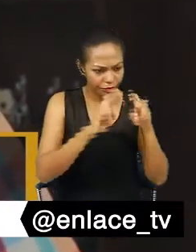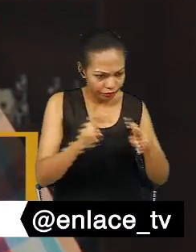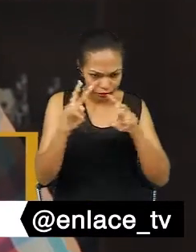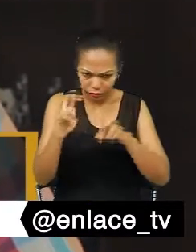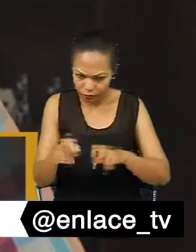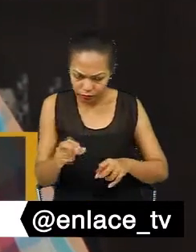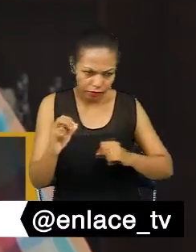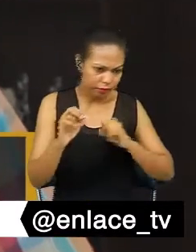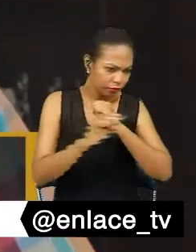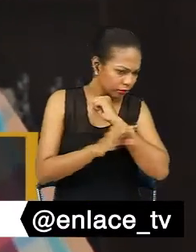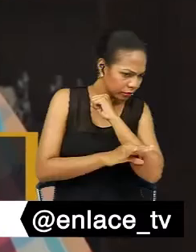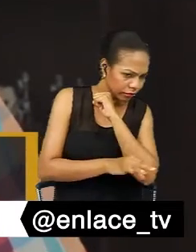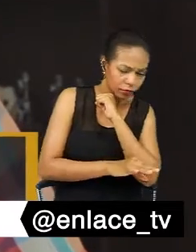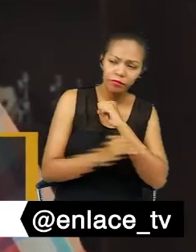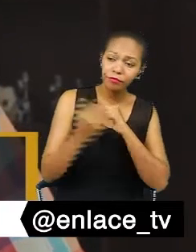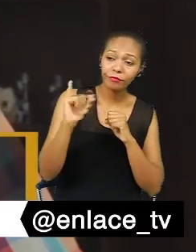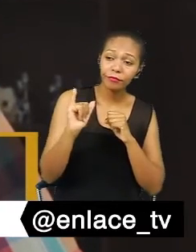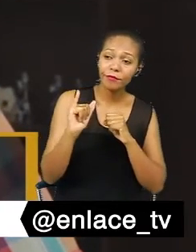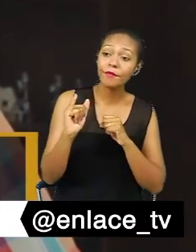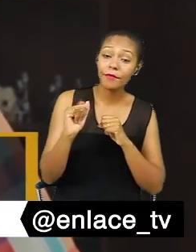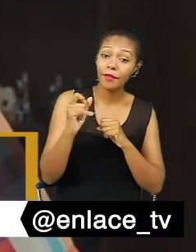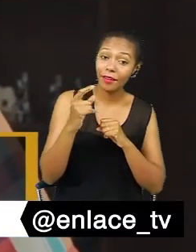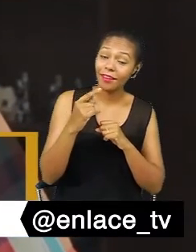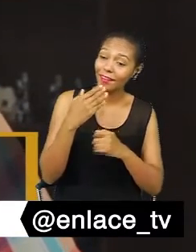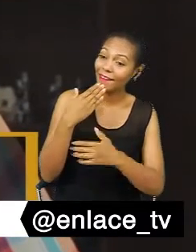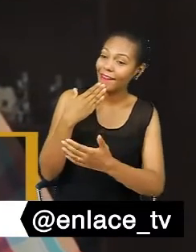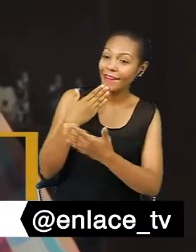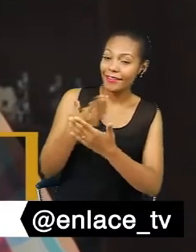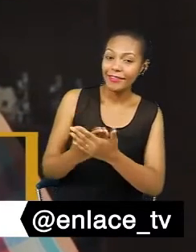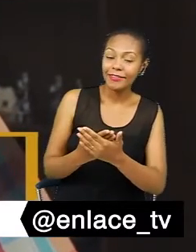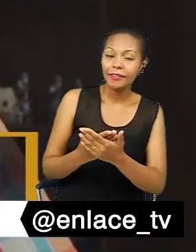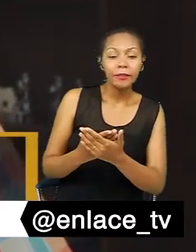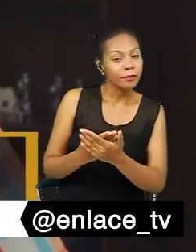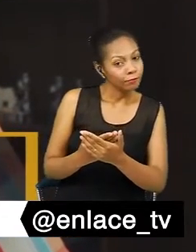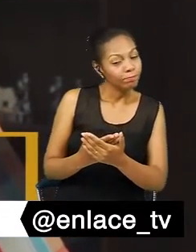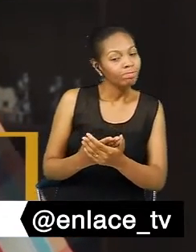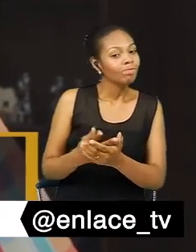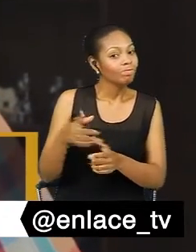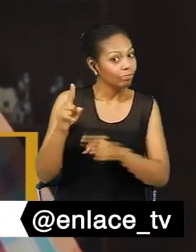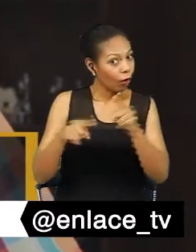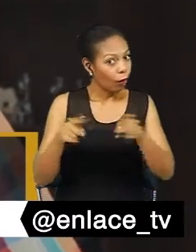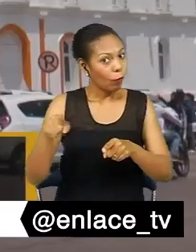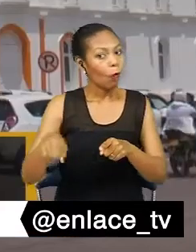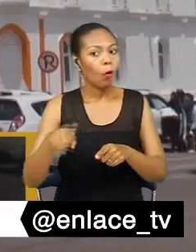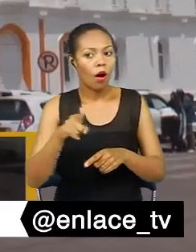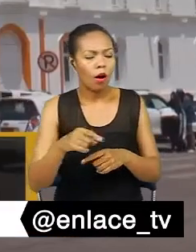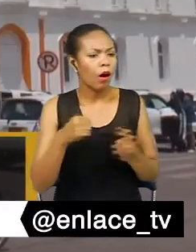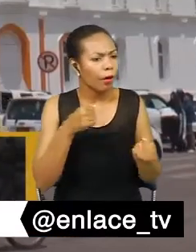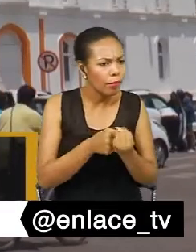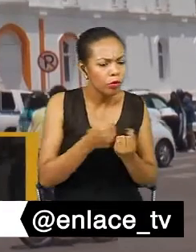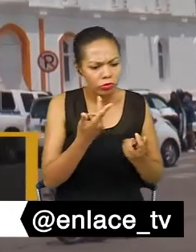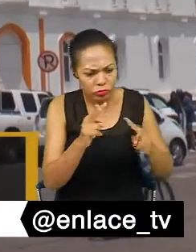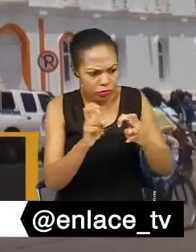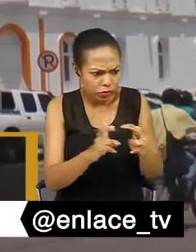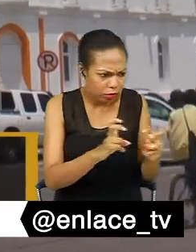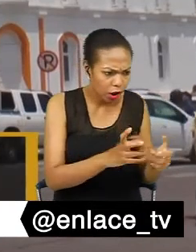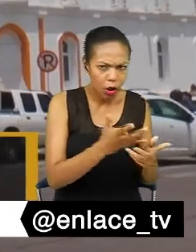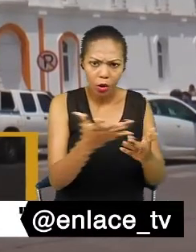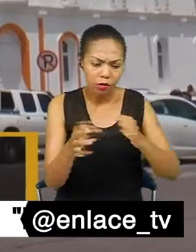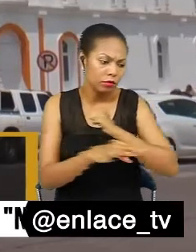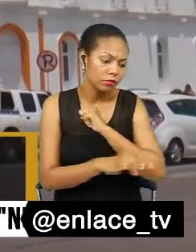primero agradecerle de verdad muy sinceramente a las personas que nos acompañaron y que a